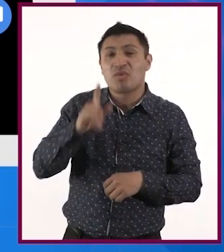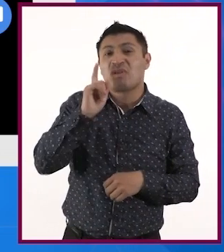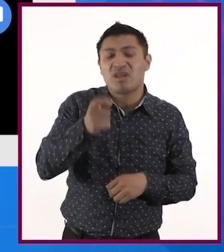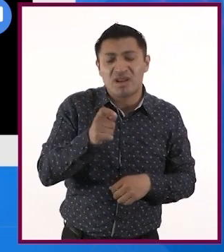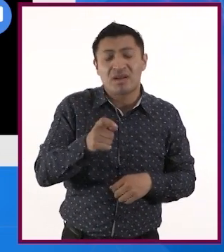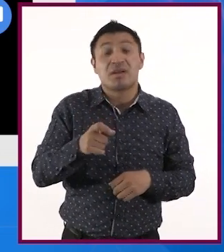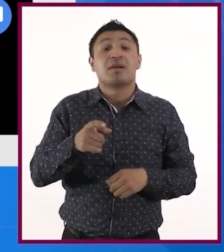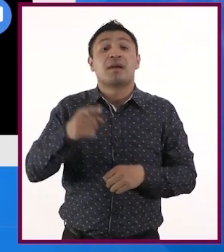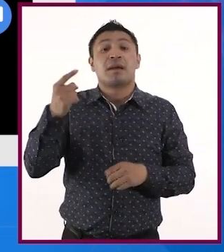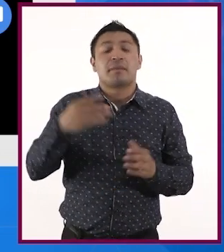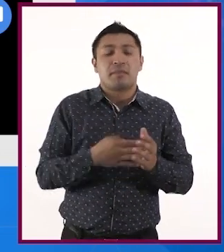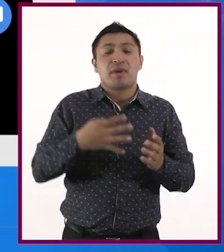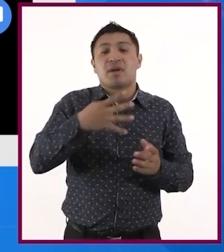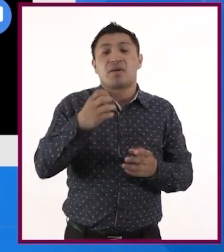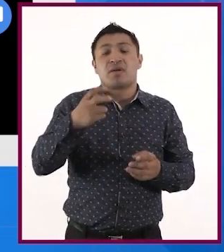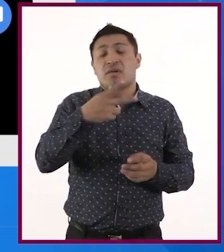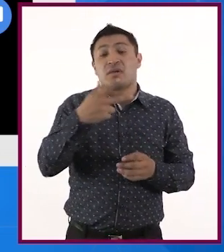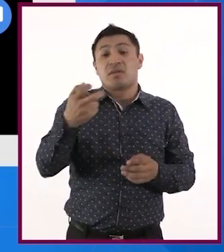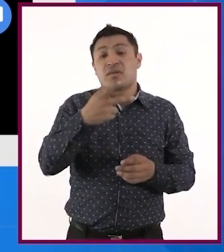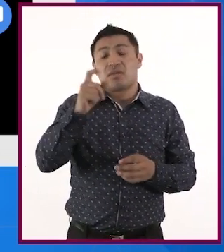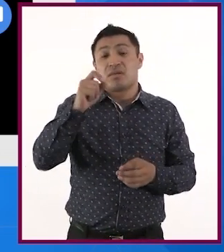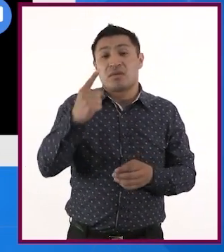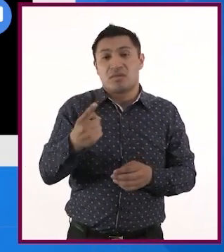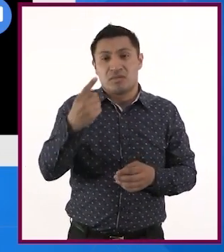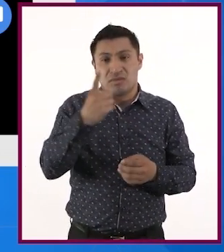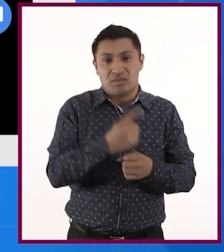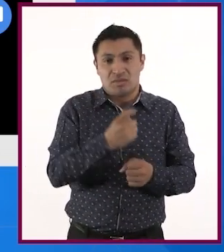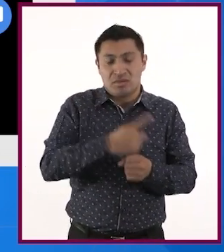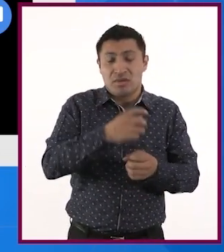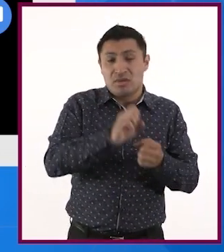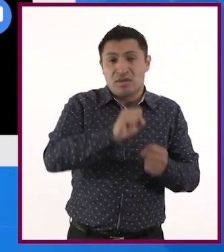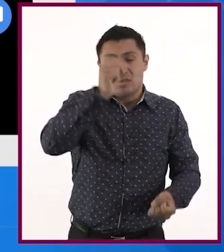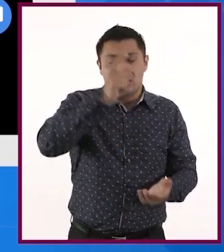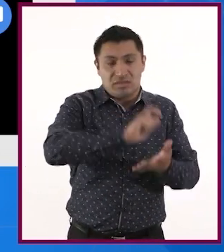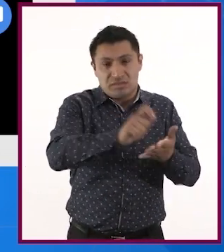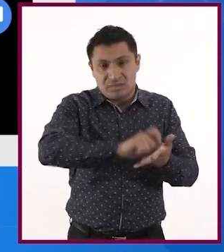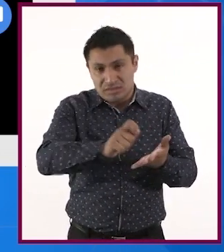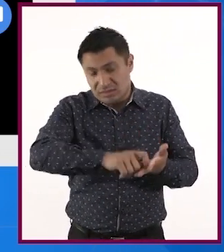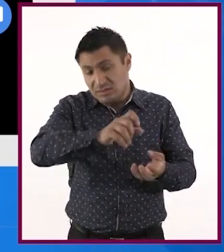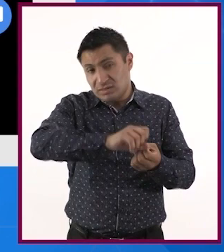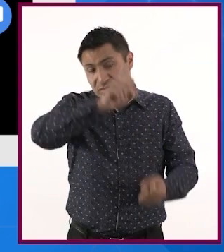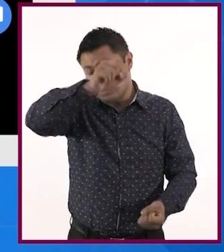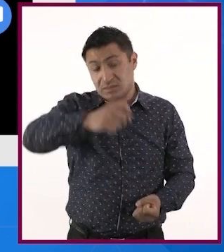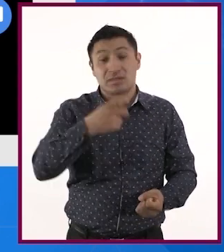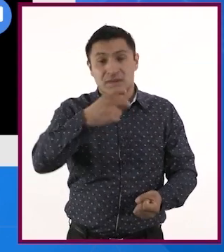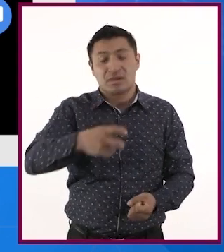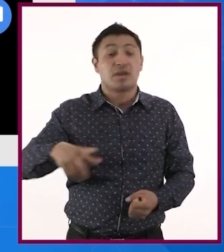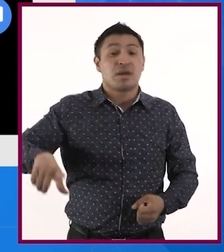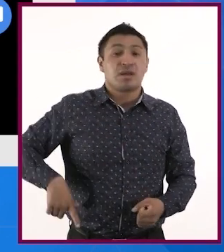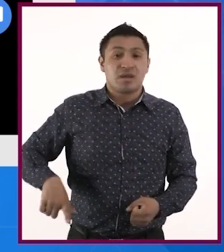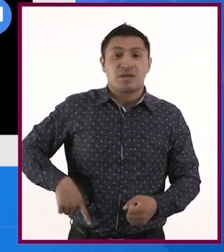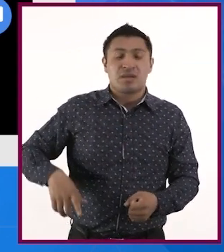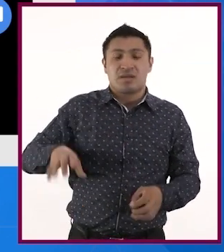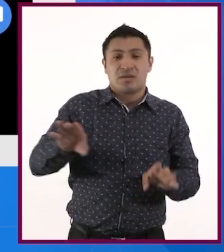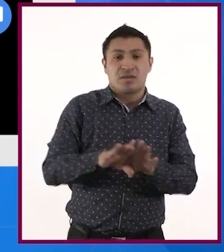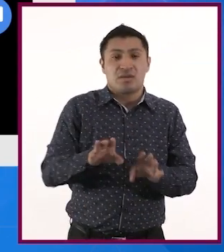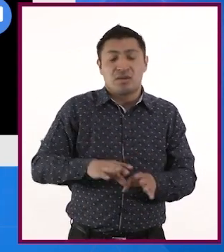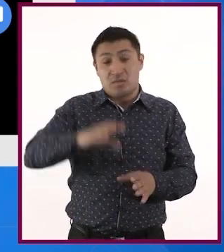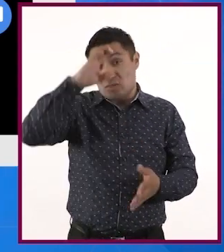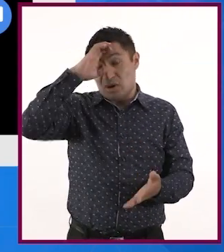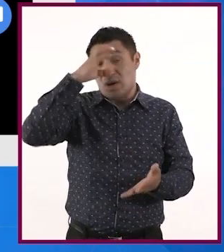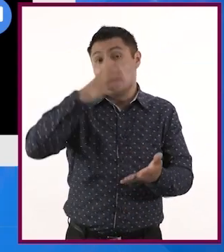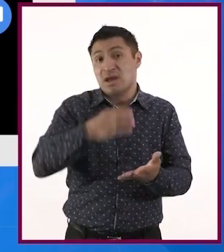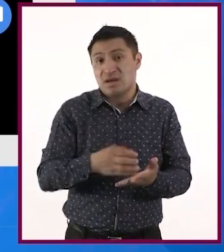en 1821, en la primera constitución que se va a hacer, el imperio se asume como un imperio católico.